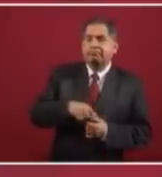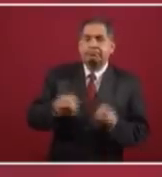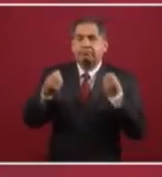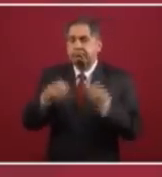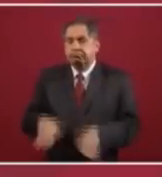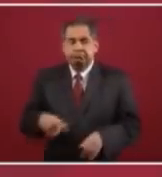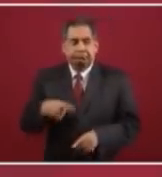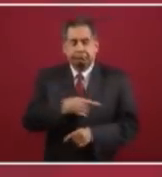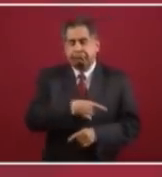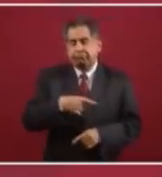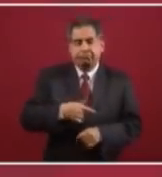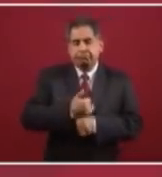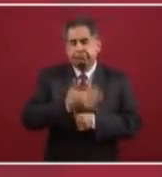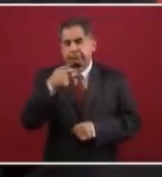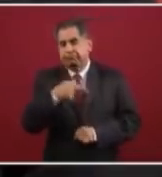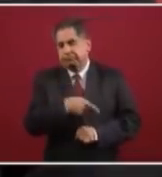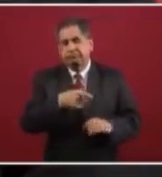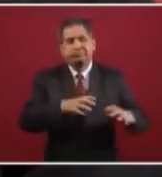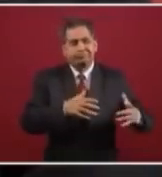porque